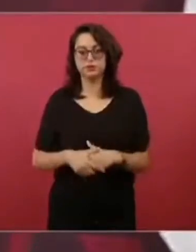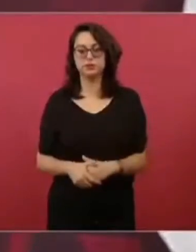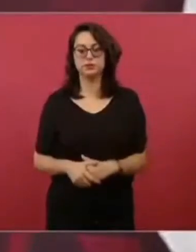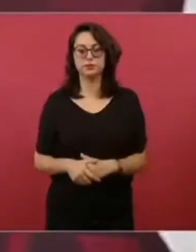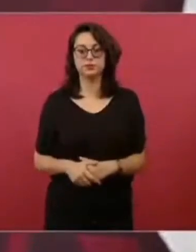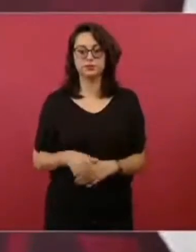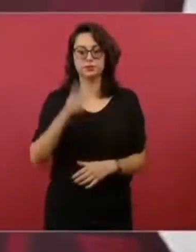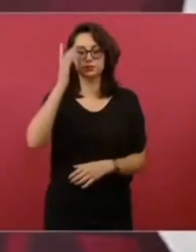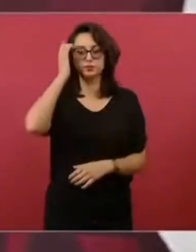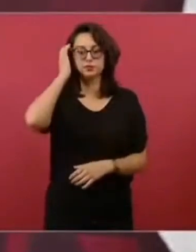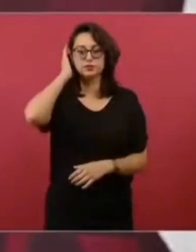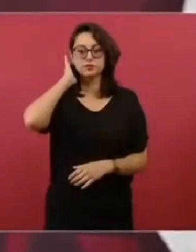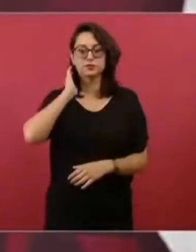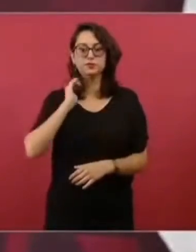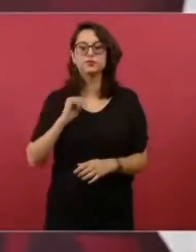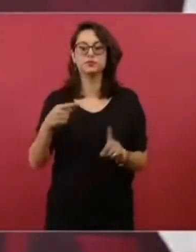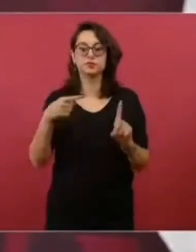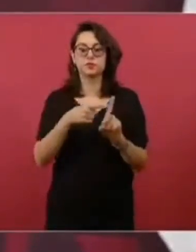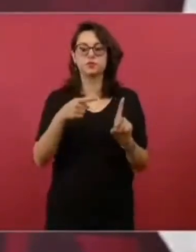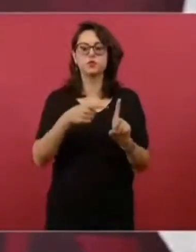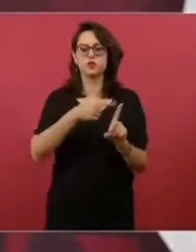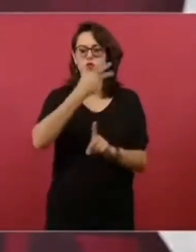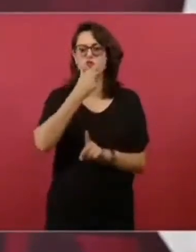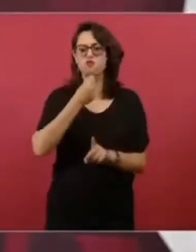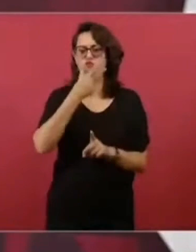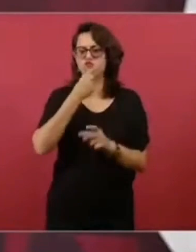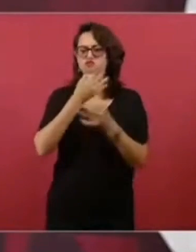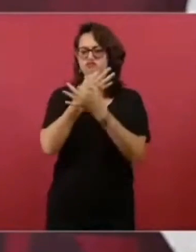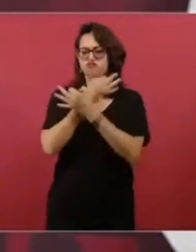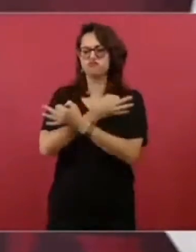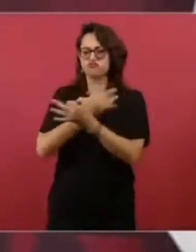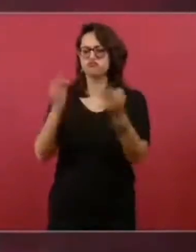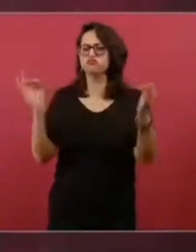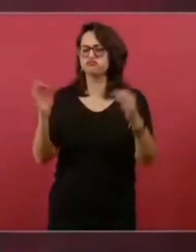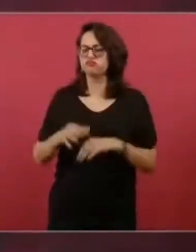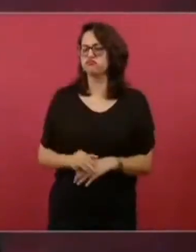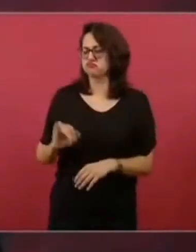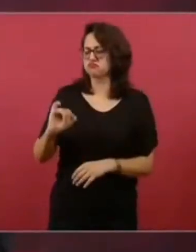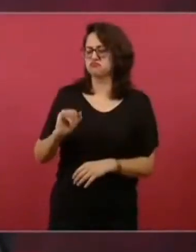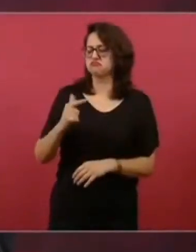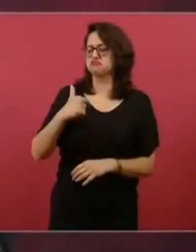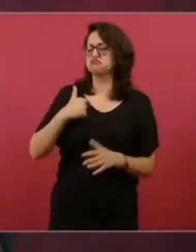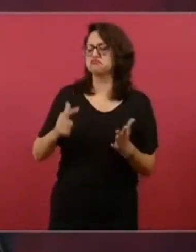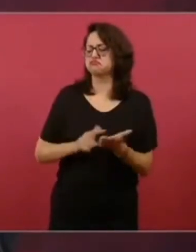Él se declara delincuente y explica lo que está sucediendo.